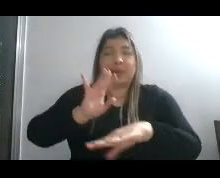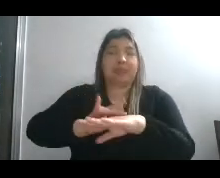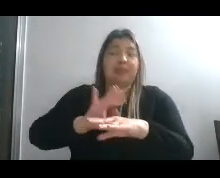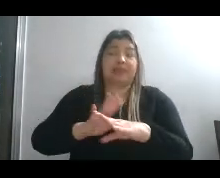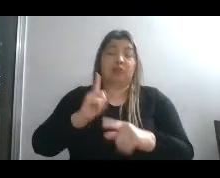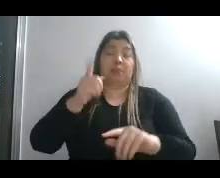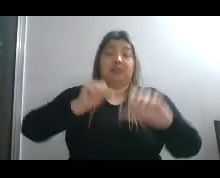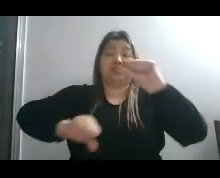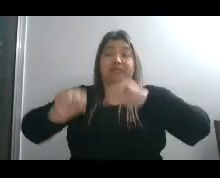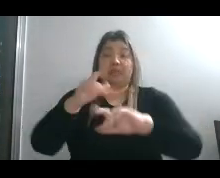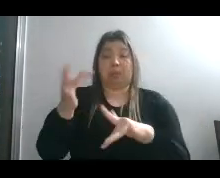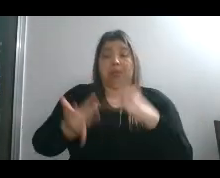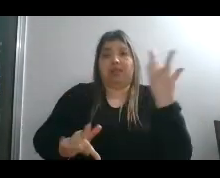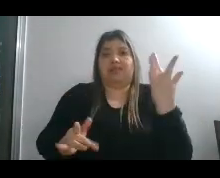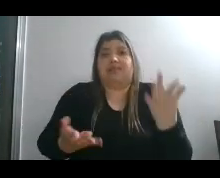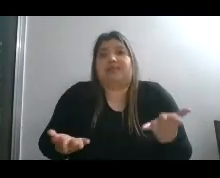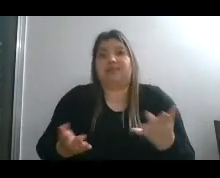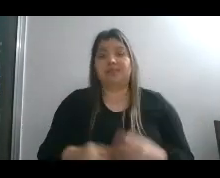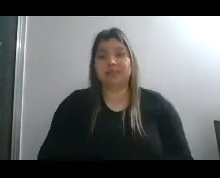químicos. ¿Listo?